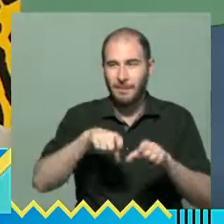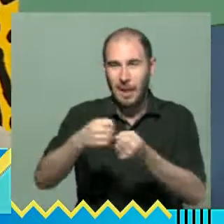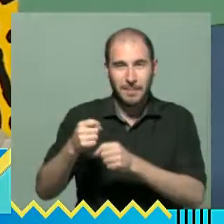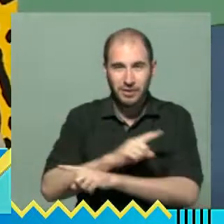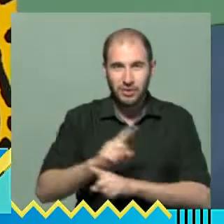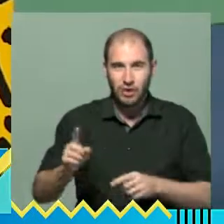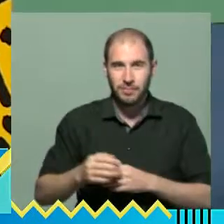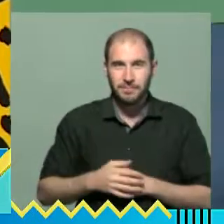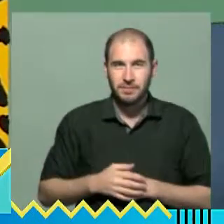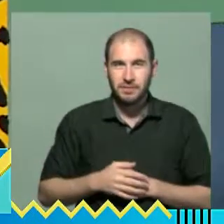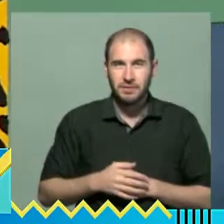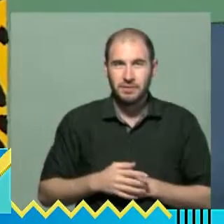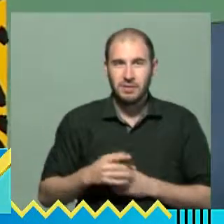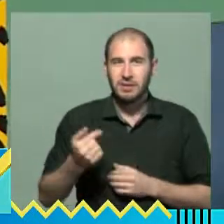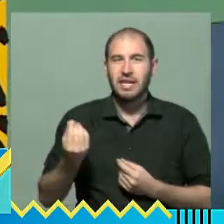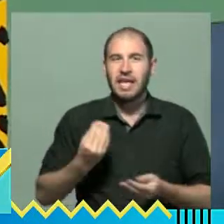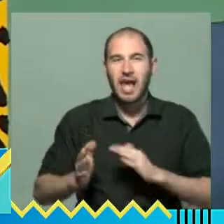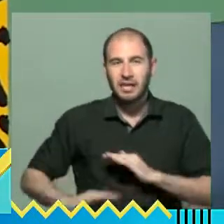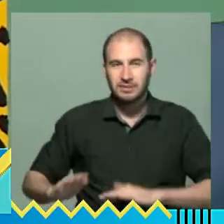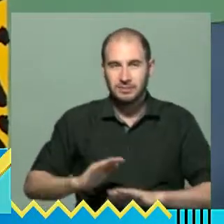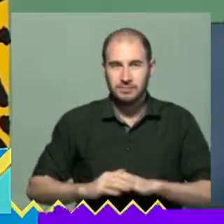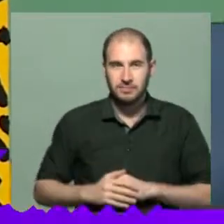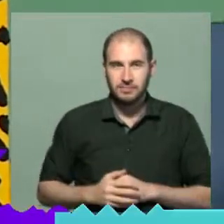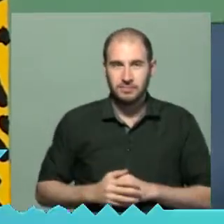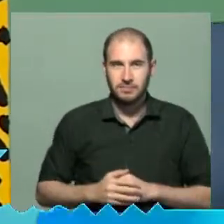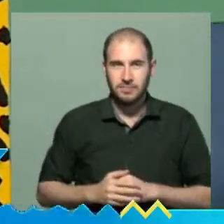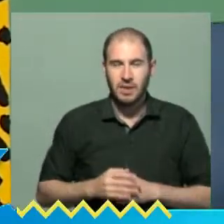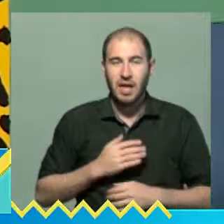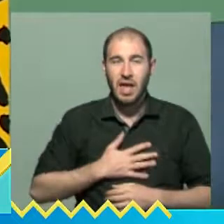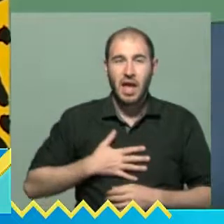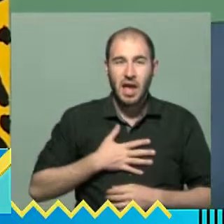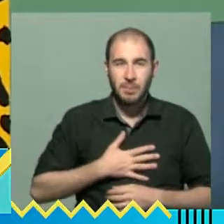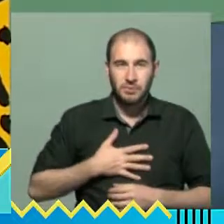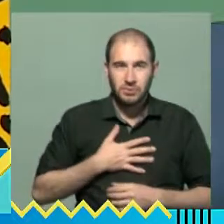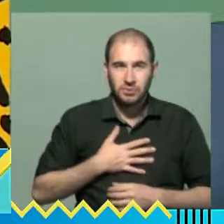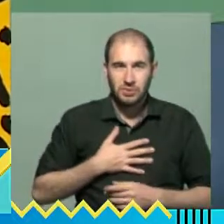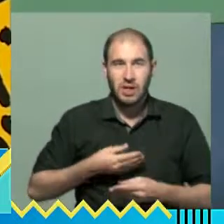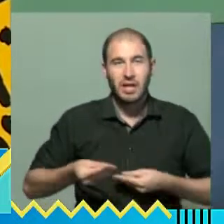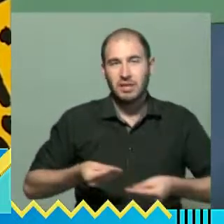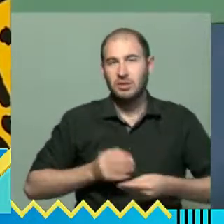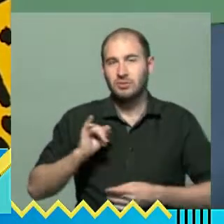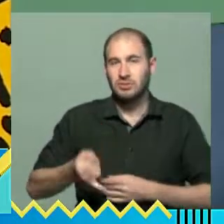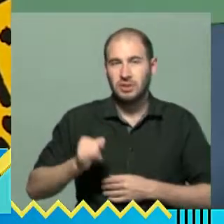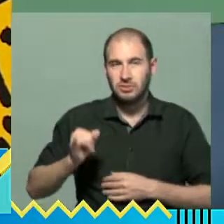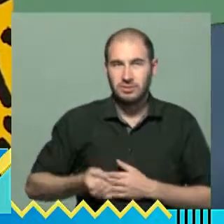alrededor, qué hacer con esto? O sea, las emociones deben ser gestionadas.